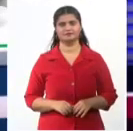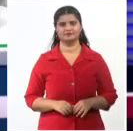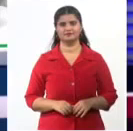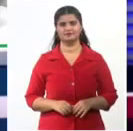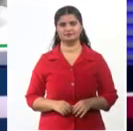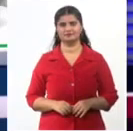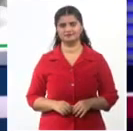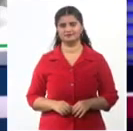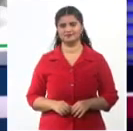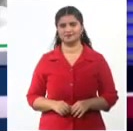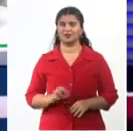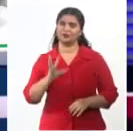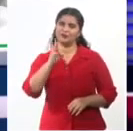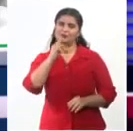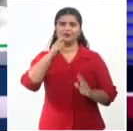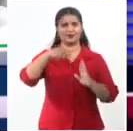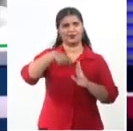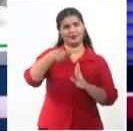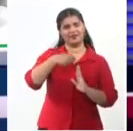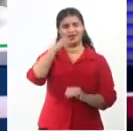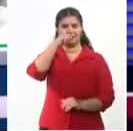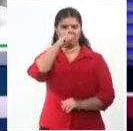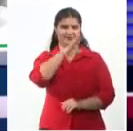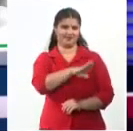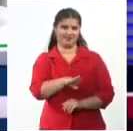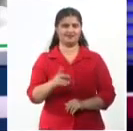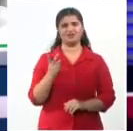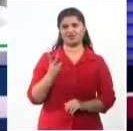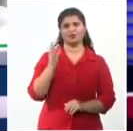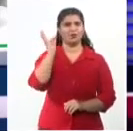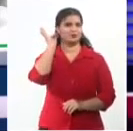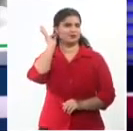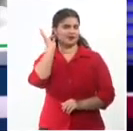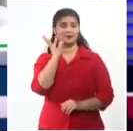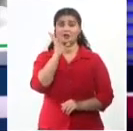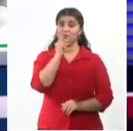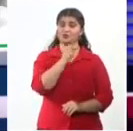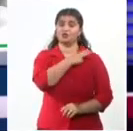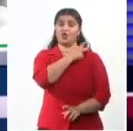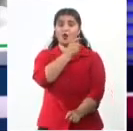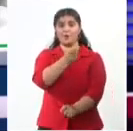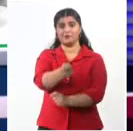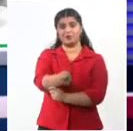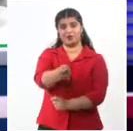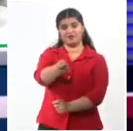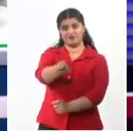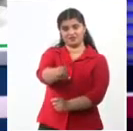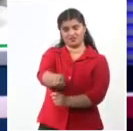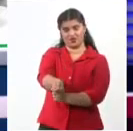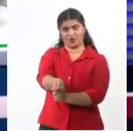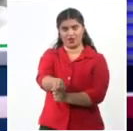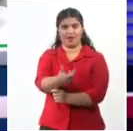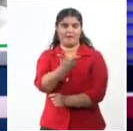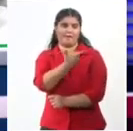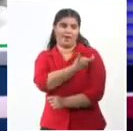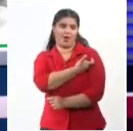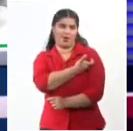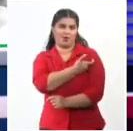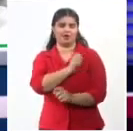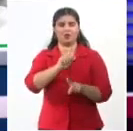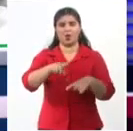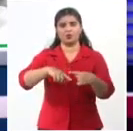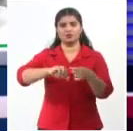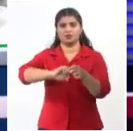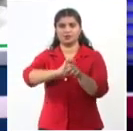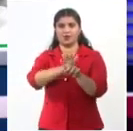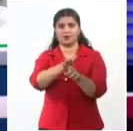Un spot de mucha ternura. Veíamos al profesor Vicente Vélez aquí vacunándose contra la COVID-19. Nosotros avanzamos con